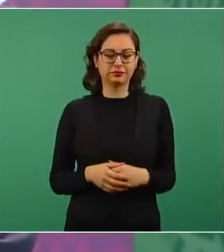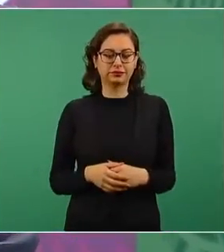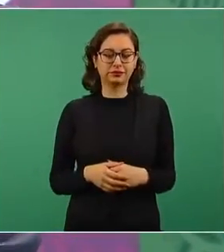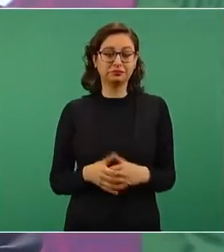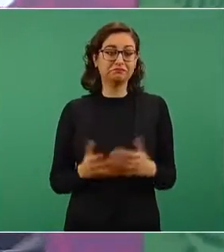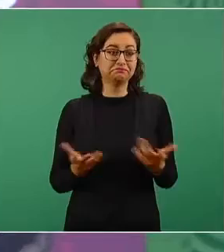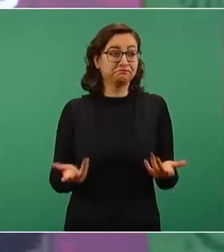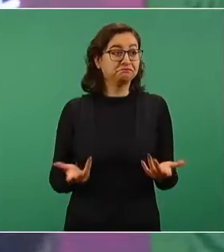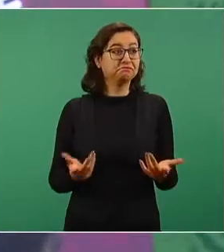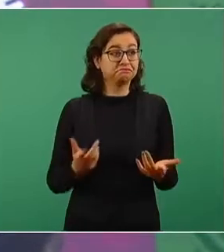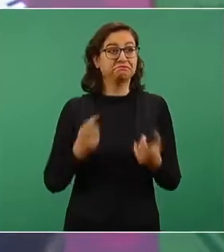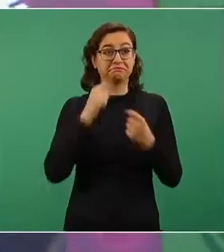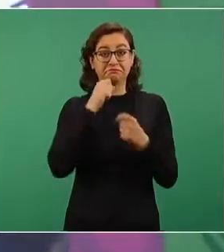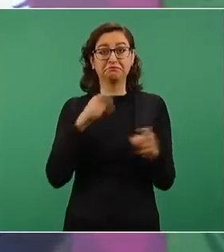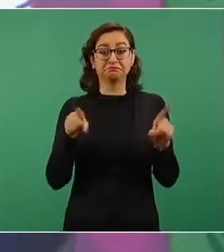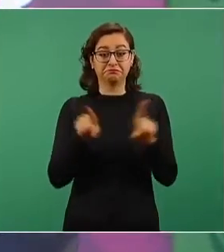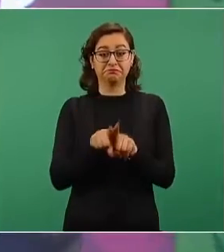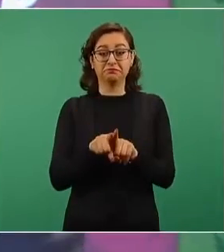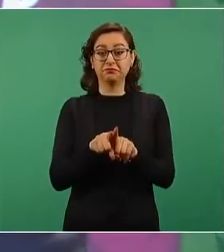tenemos